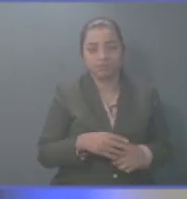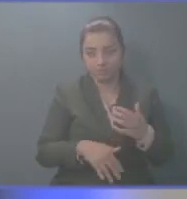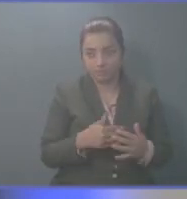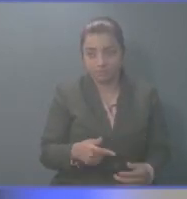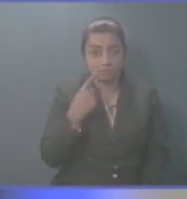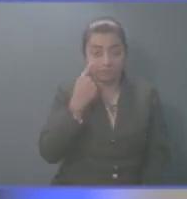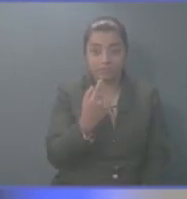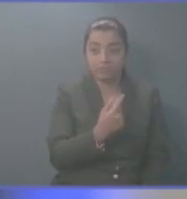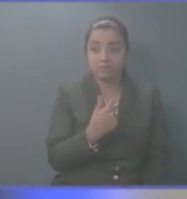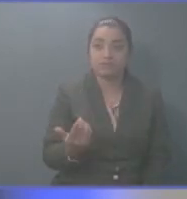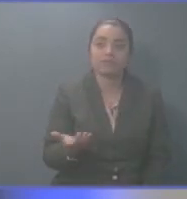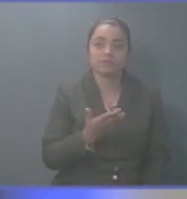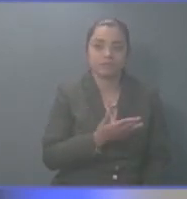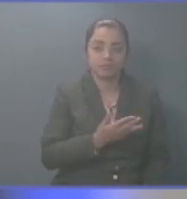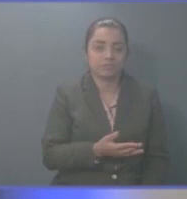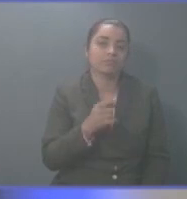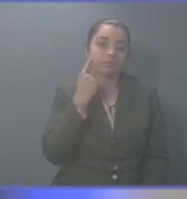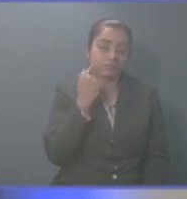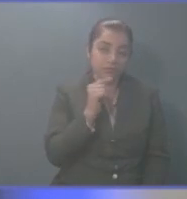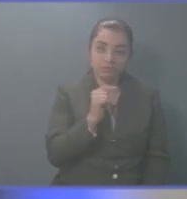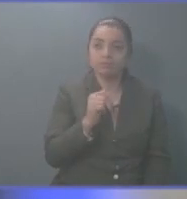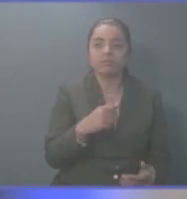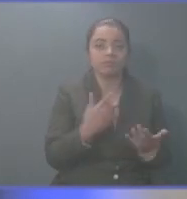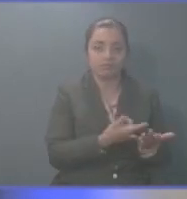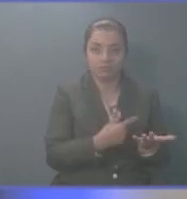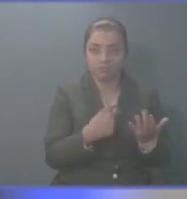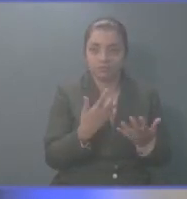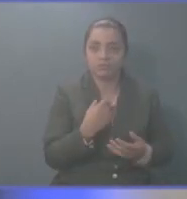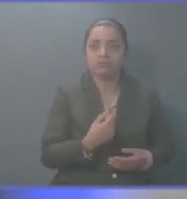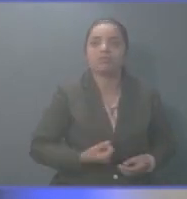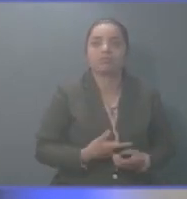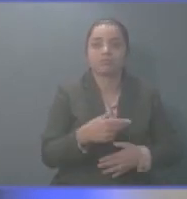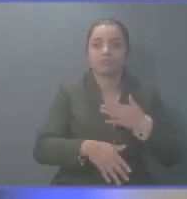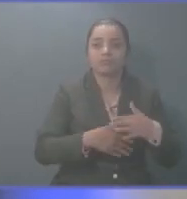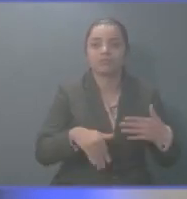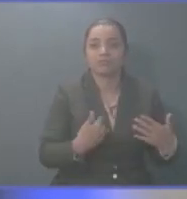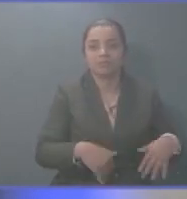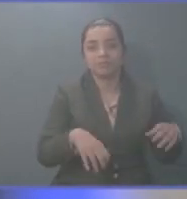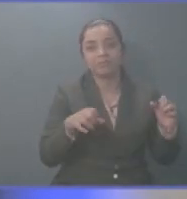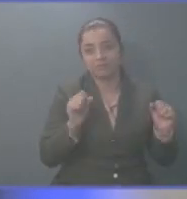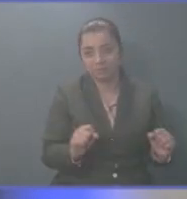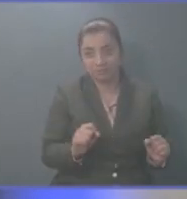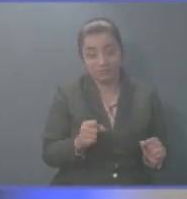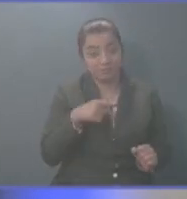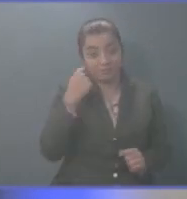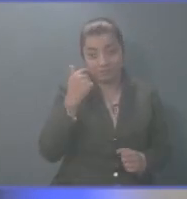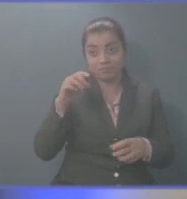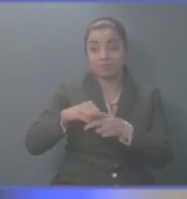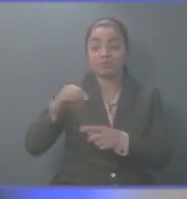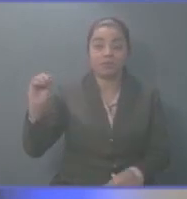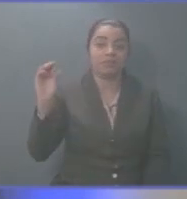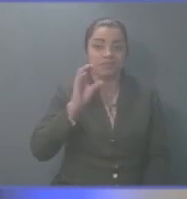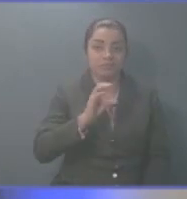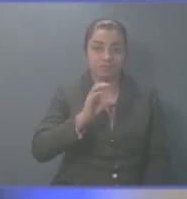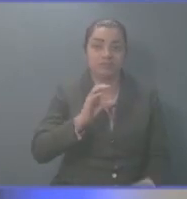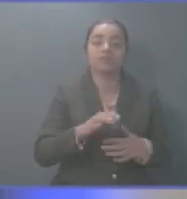escuchemos a los funcionarios, y hemos sido claros y hemos dicho, nosotros lo que pedimos para autorizarle que comience a negociar este préstamo son varias cosas.